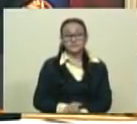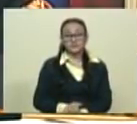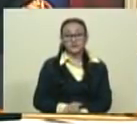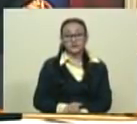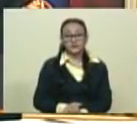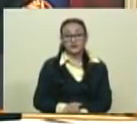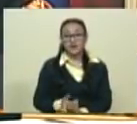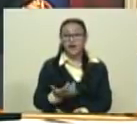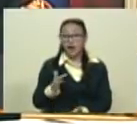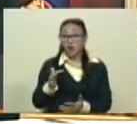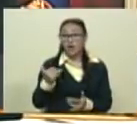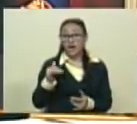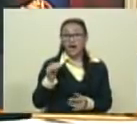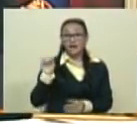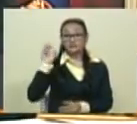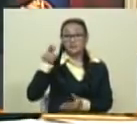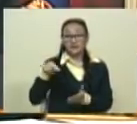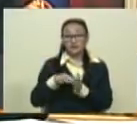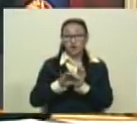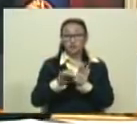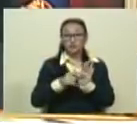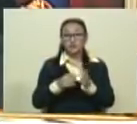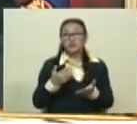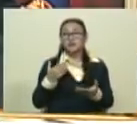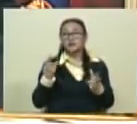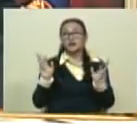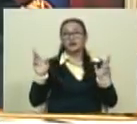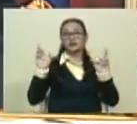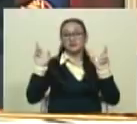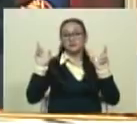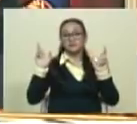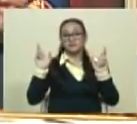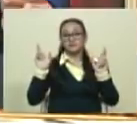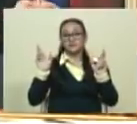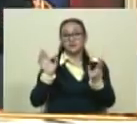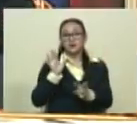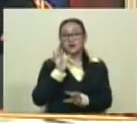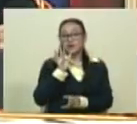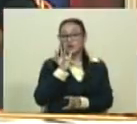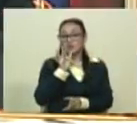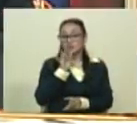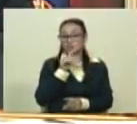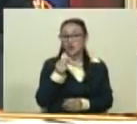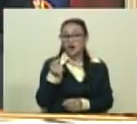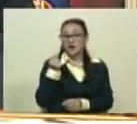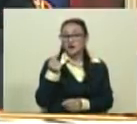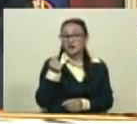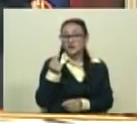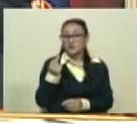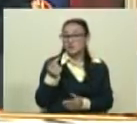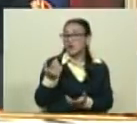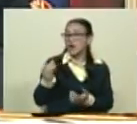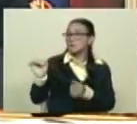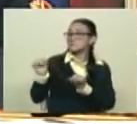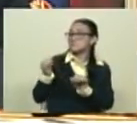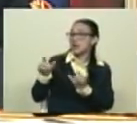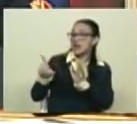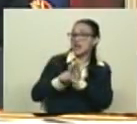Afortunadamente ahora tenemos a la Asamblea Nacional Constituyente, ya no tenemos nacionalmente ningún tipo de impedimento